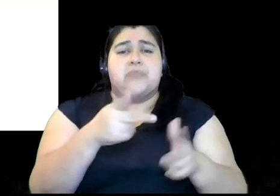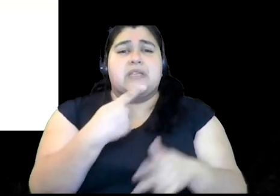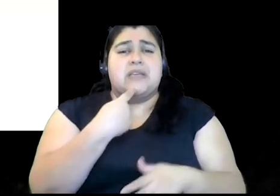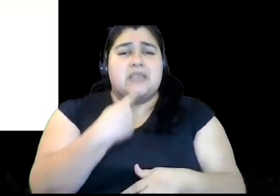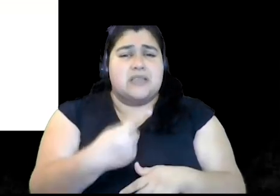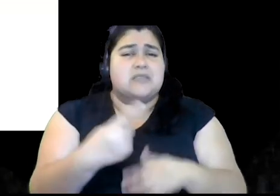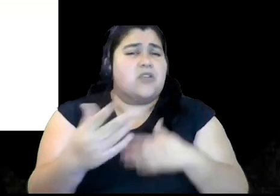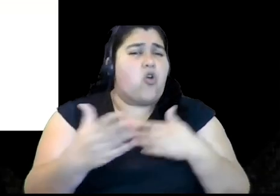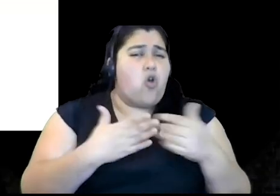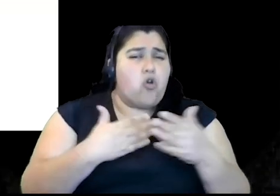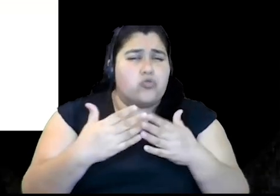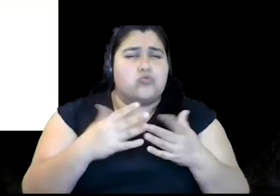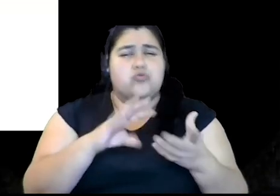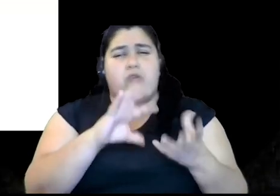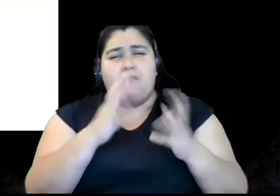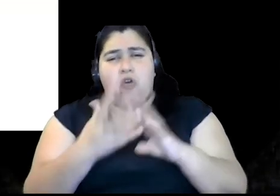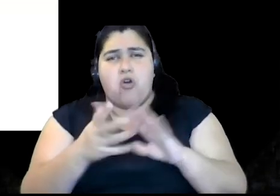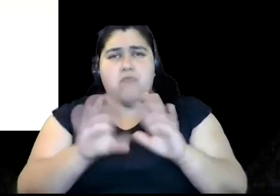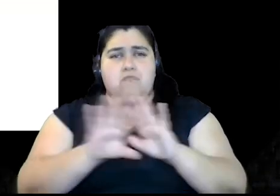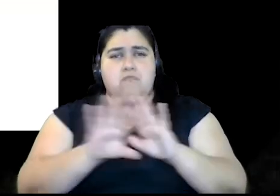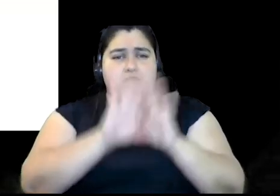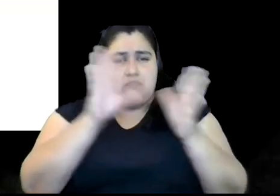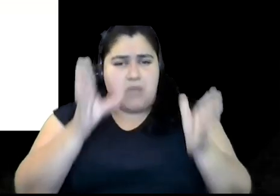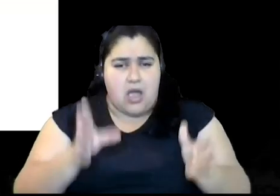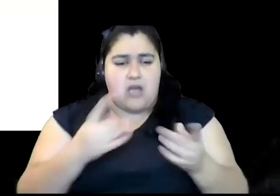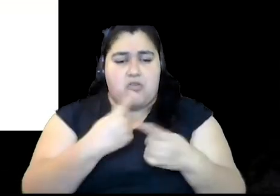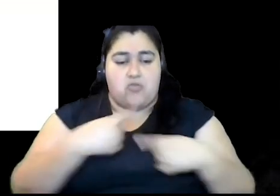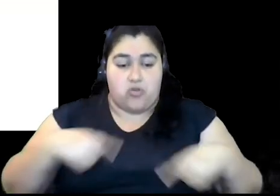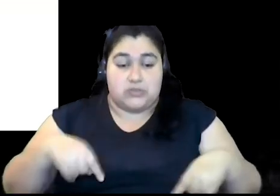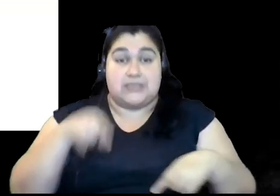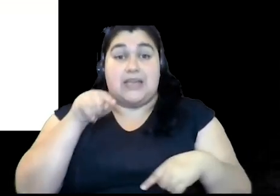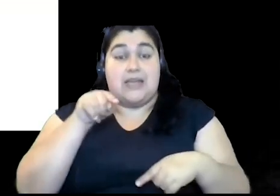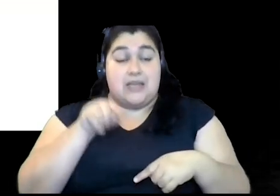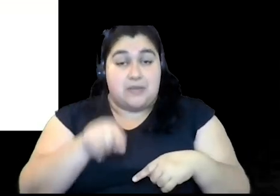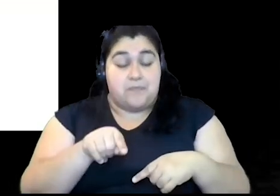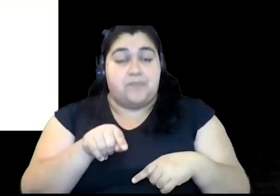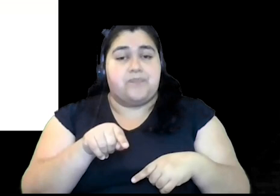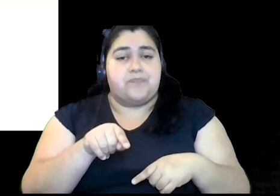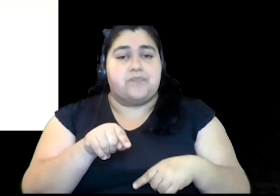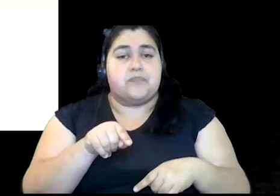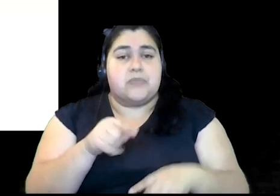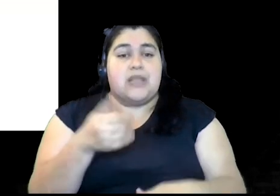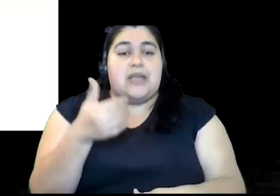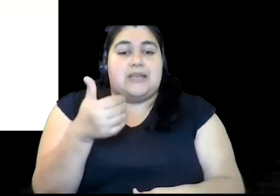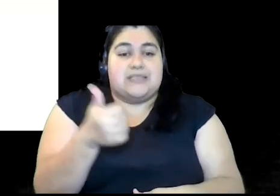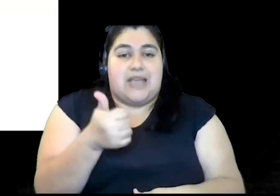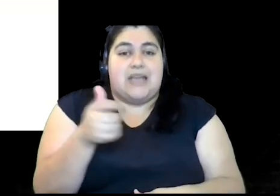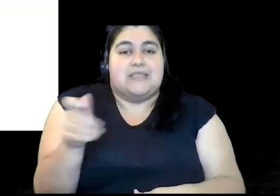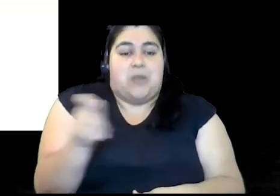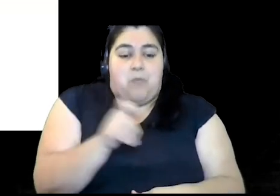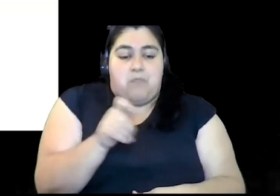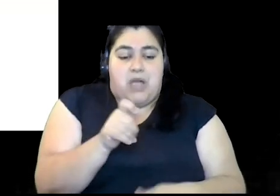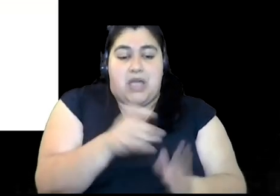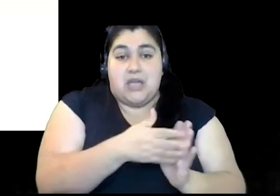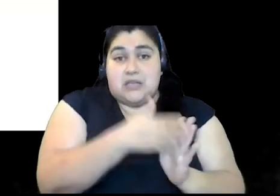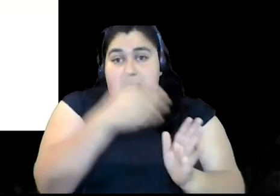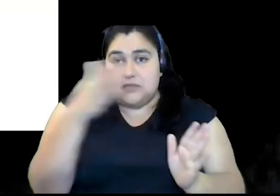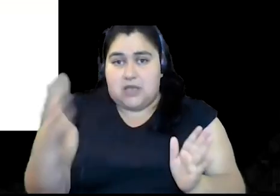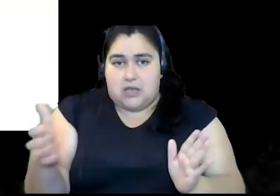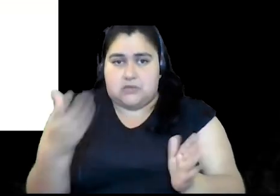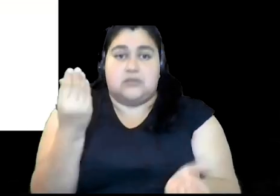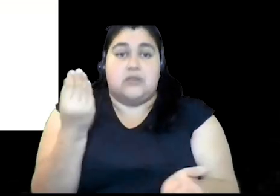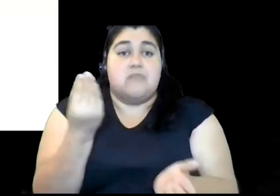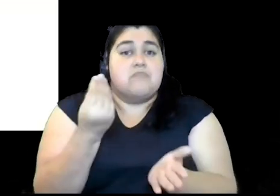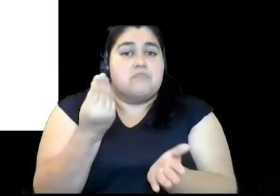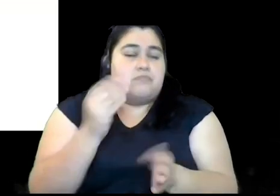obra de construcción, montaje, que demande más de 6 meses para un residente extranjero